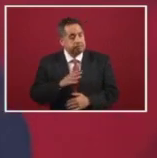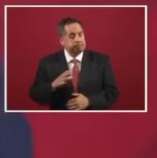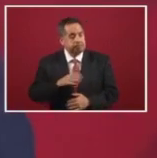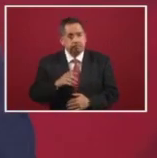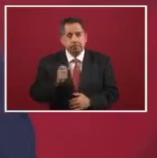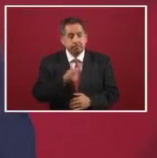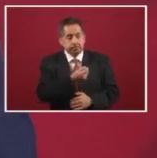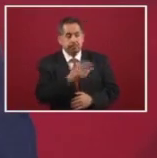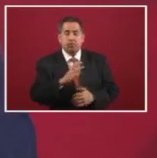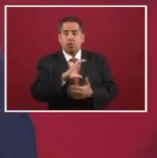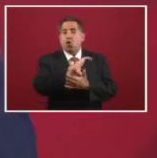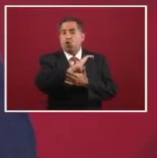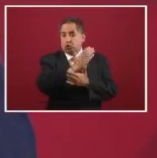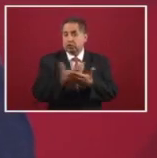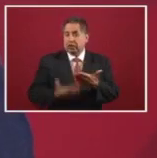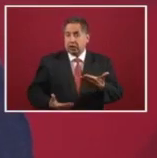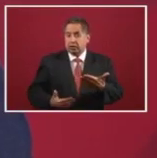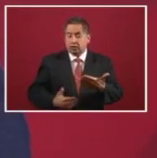contratos